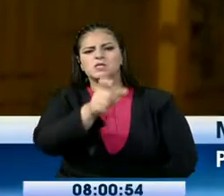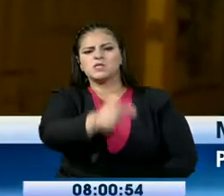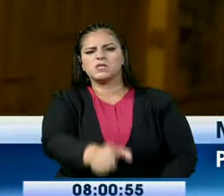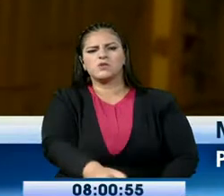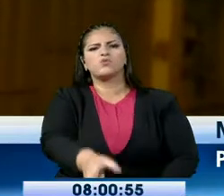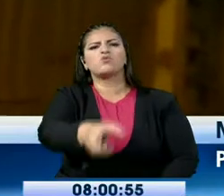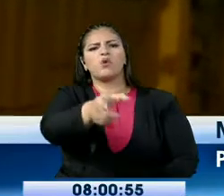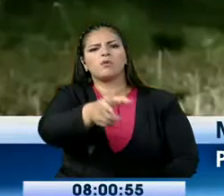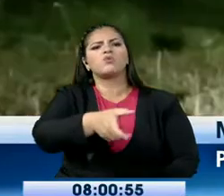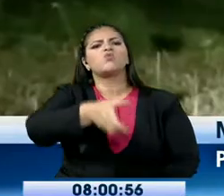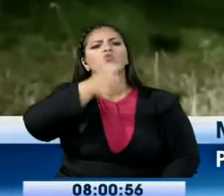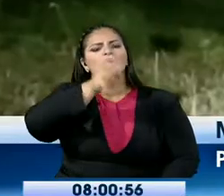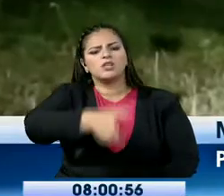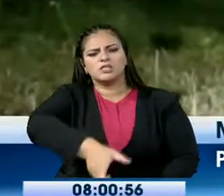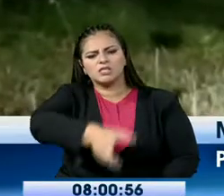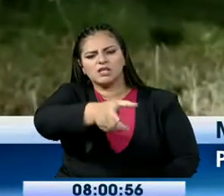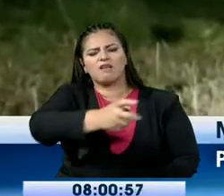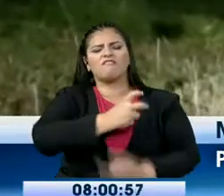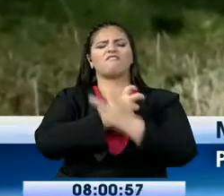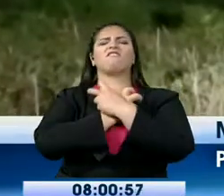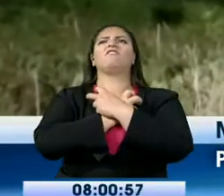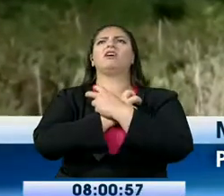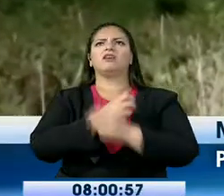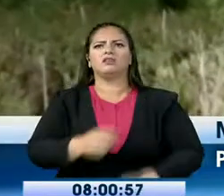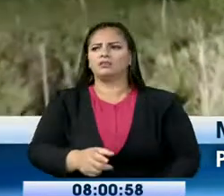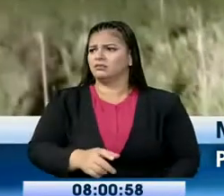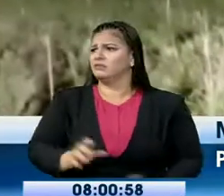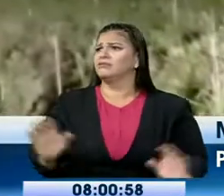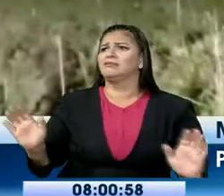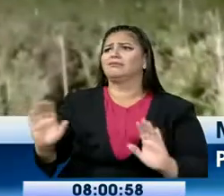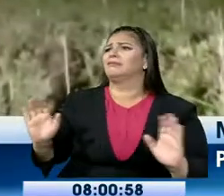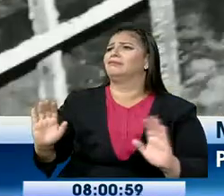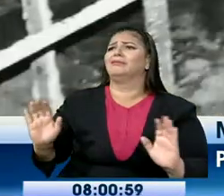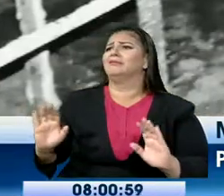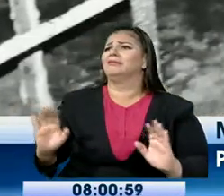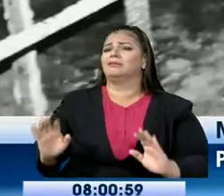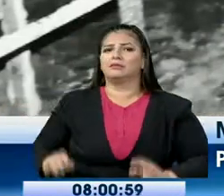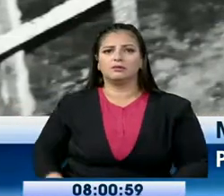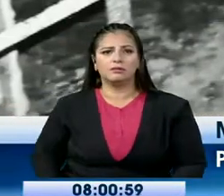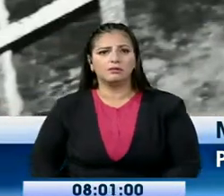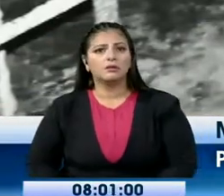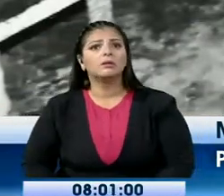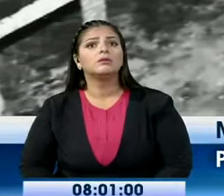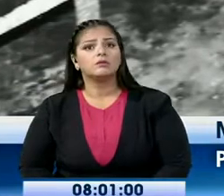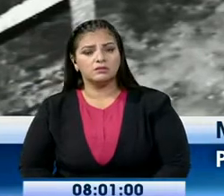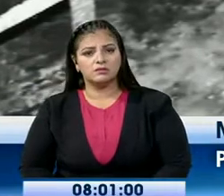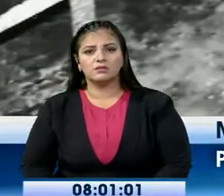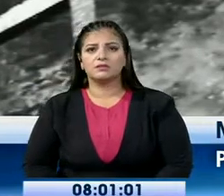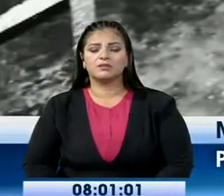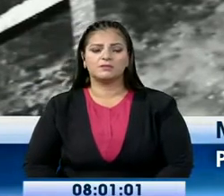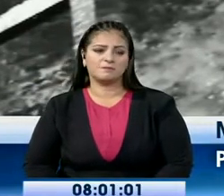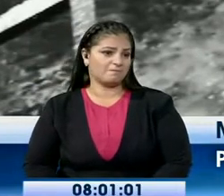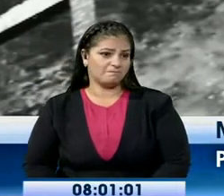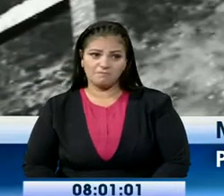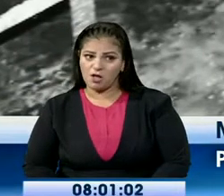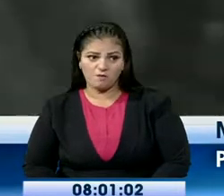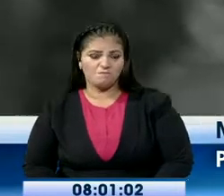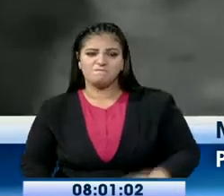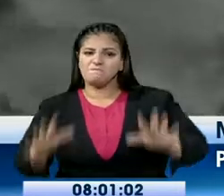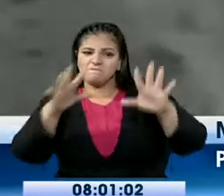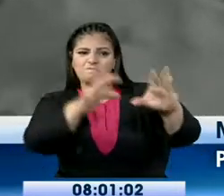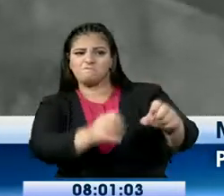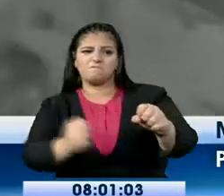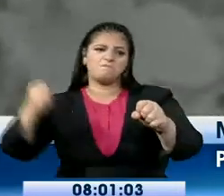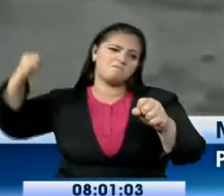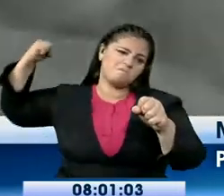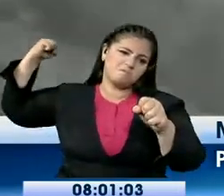vil acto, agredió a su cónyuge, incestándole tres mortales puñaladas. Dos o tres puñaladas en el pecho y la yugular. Me parece que la